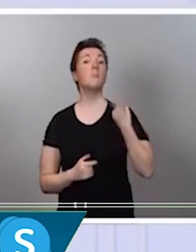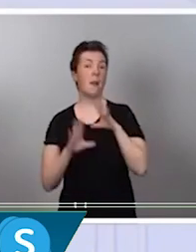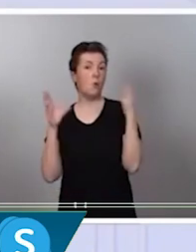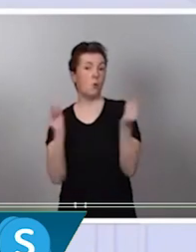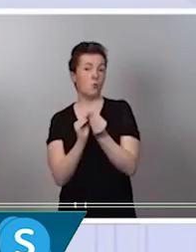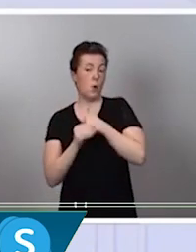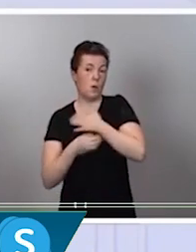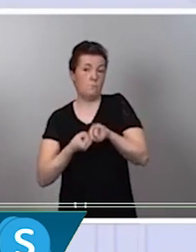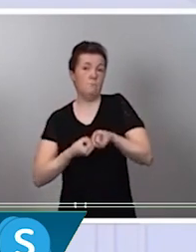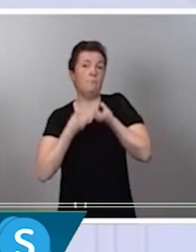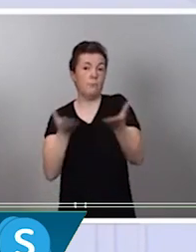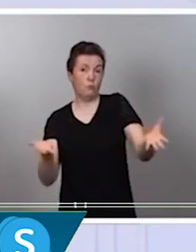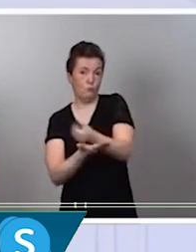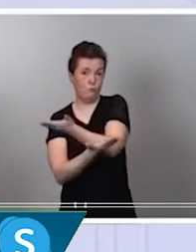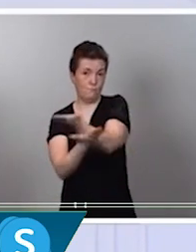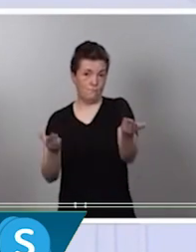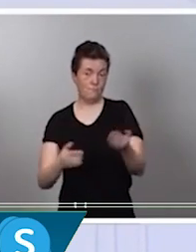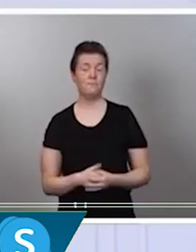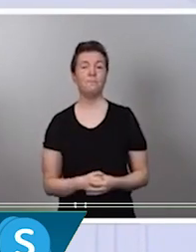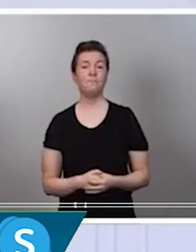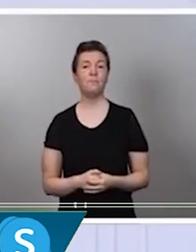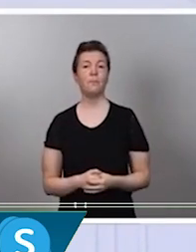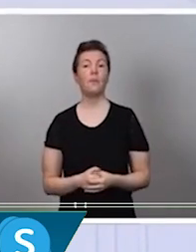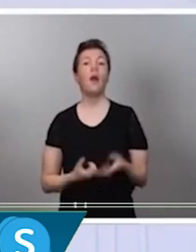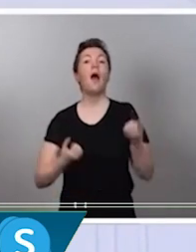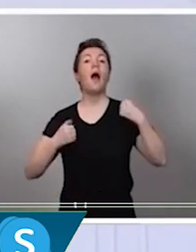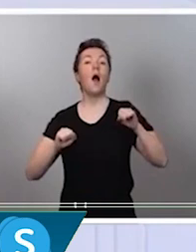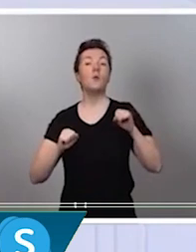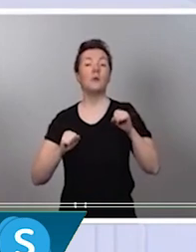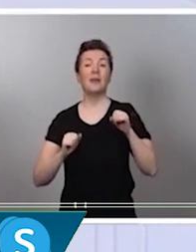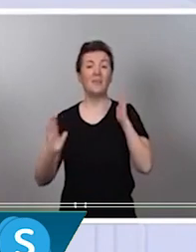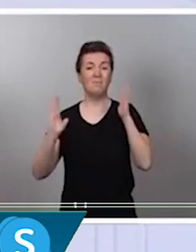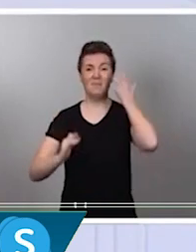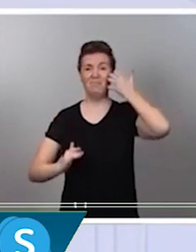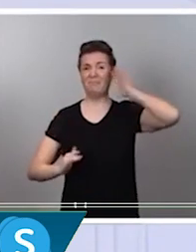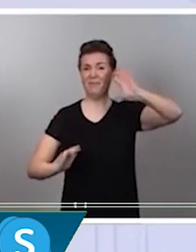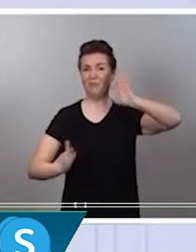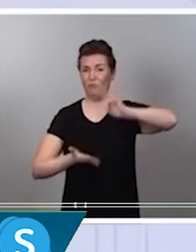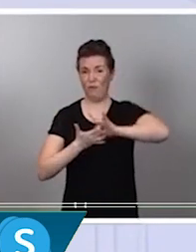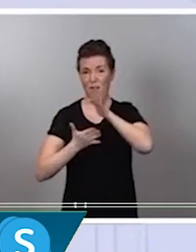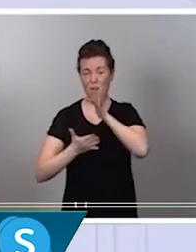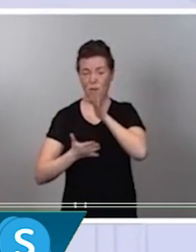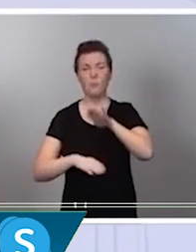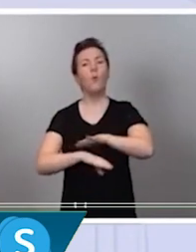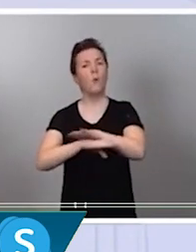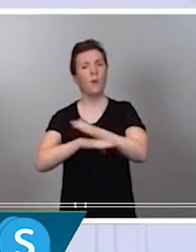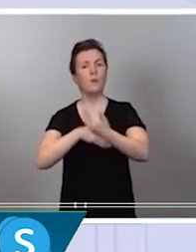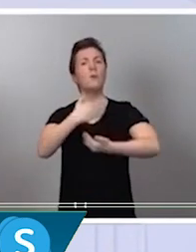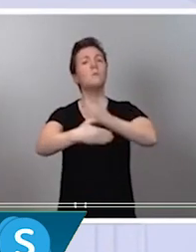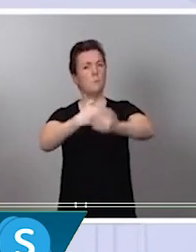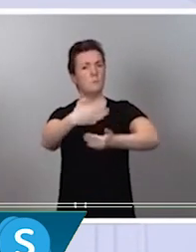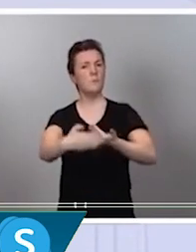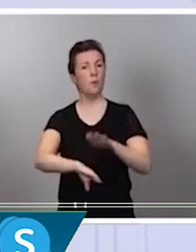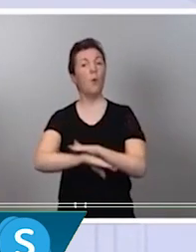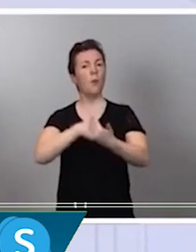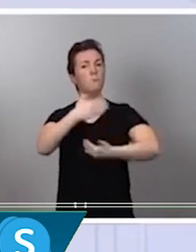plena crisis de pandemia, pues las comparaciones no valen. Por tanto, en ese sentido, no muy optimista. Y como no quiero consumir todo el tiempo,